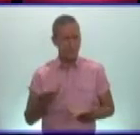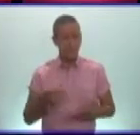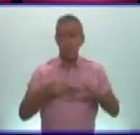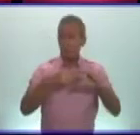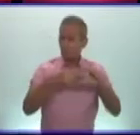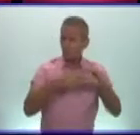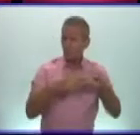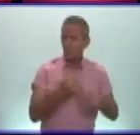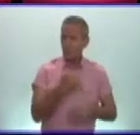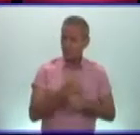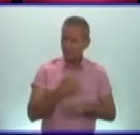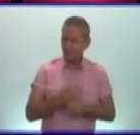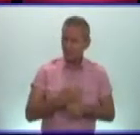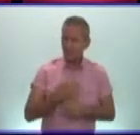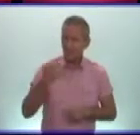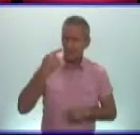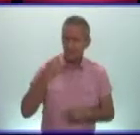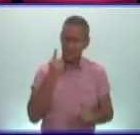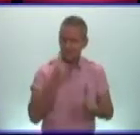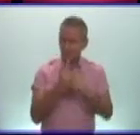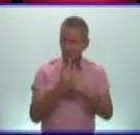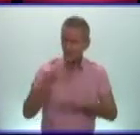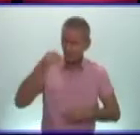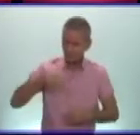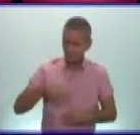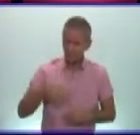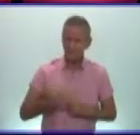contenidos que trabajaremos en el encuentro de hoy.